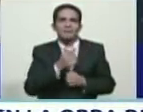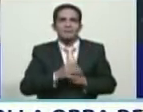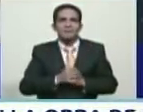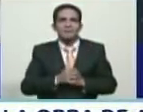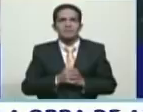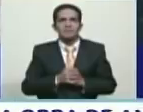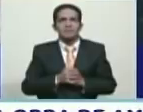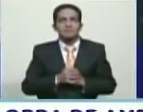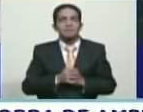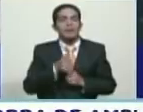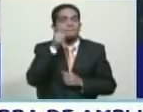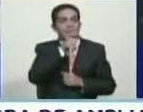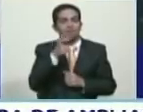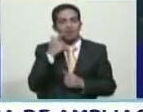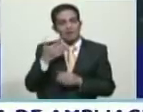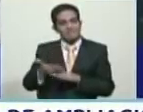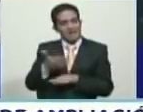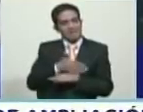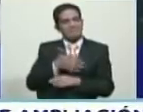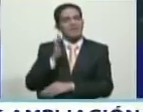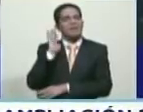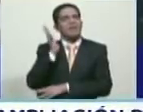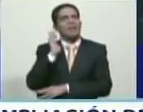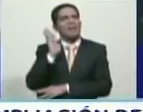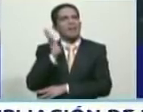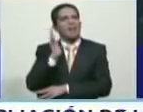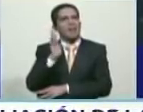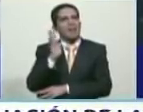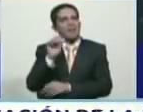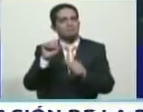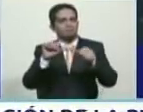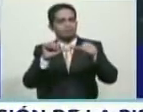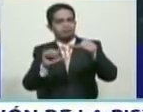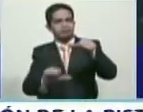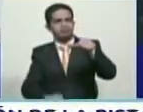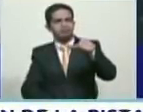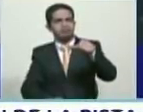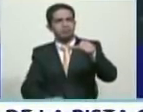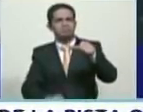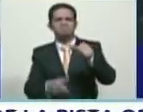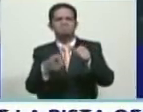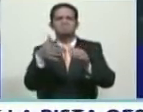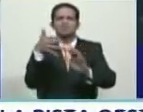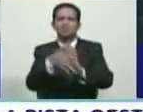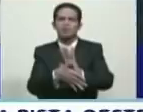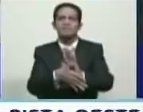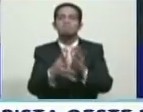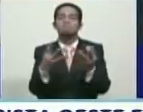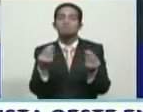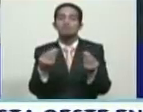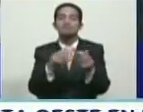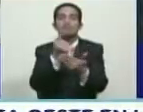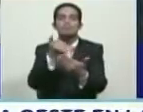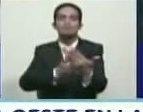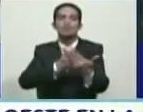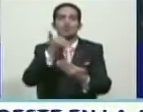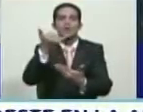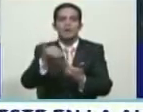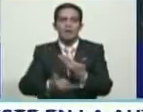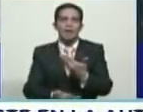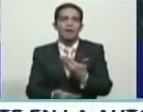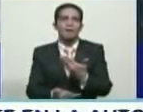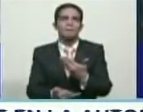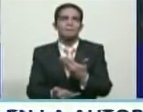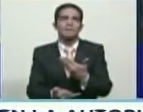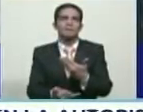los oradores que me precedieron han comentado acerca de los muchos programas